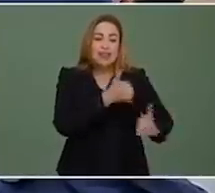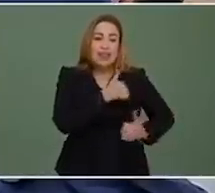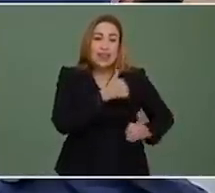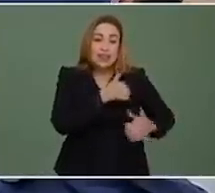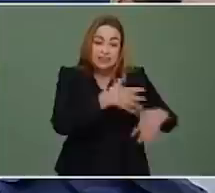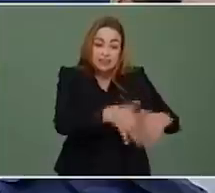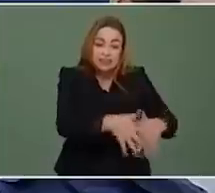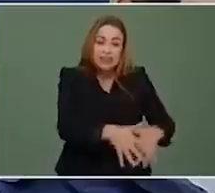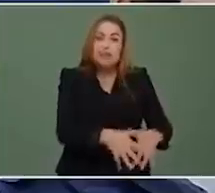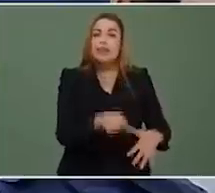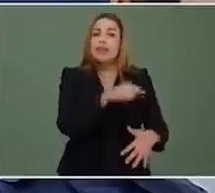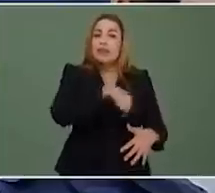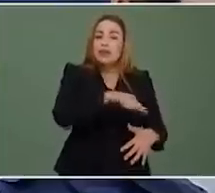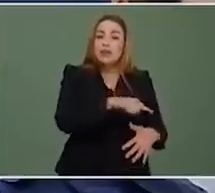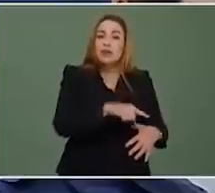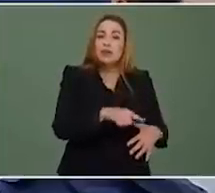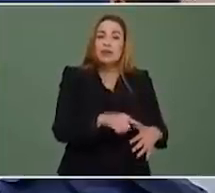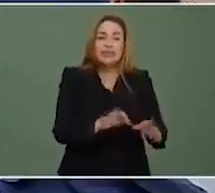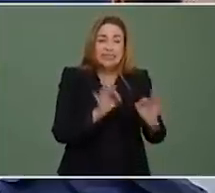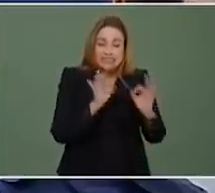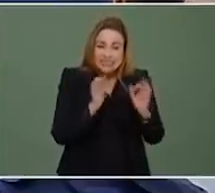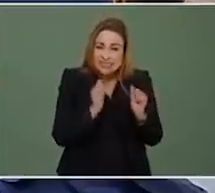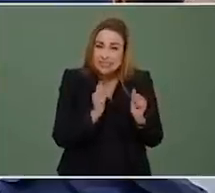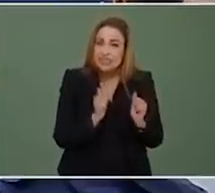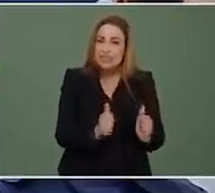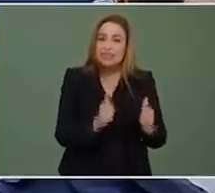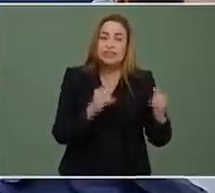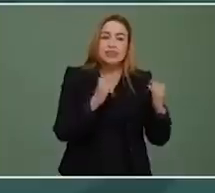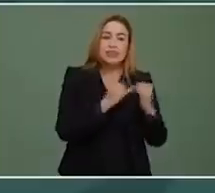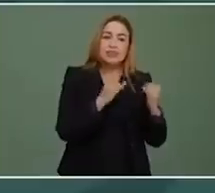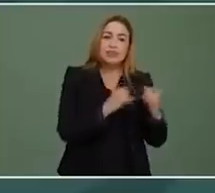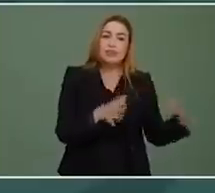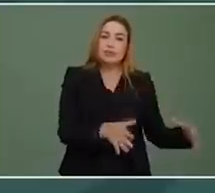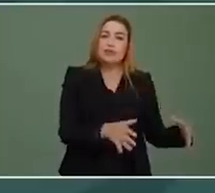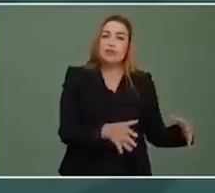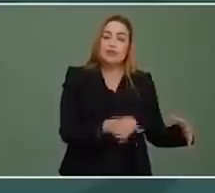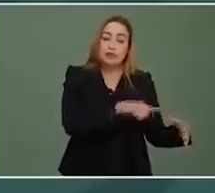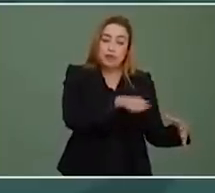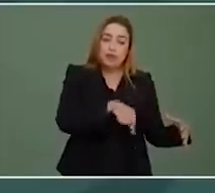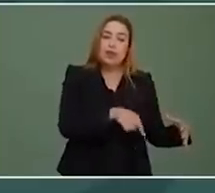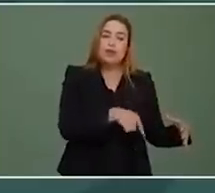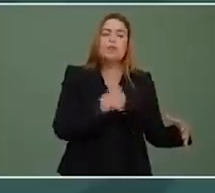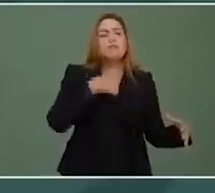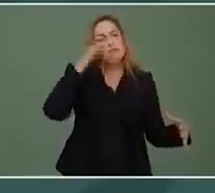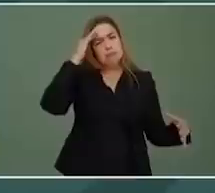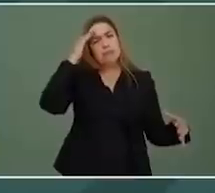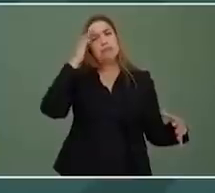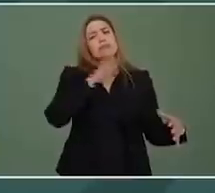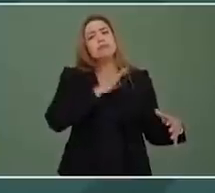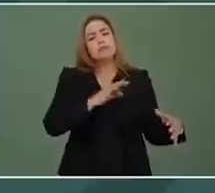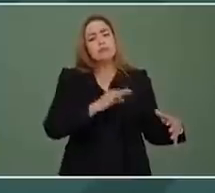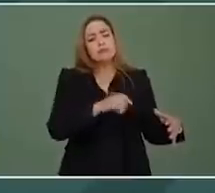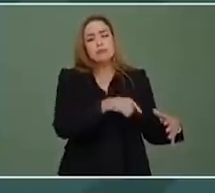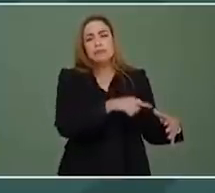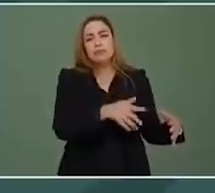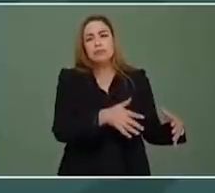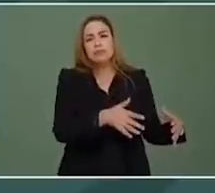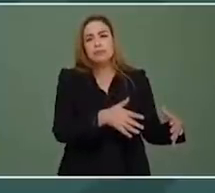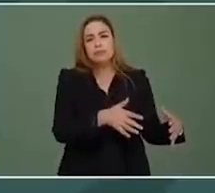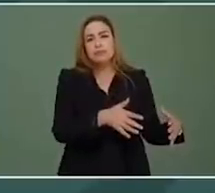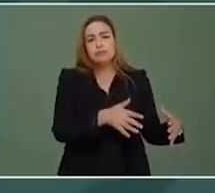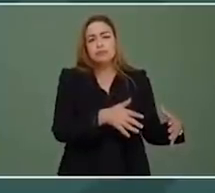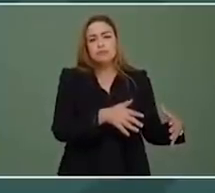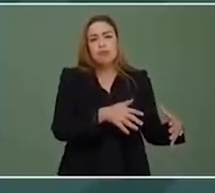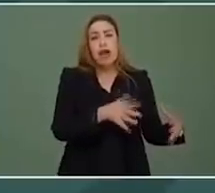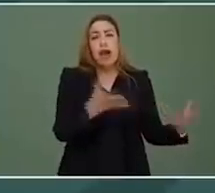y pensamos que podemos con esta institución y darle un